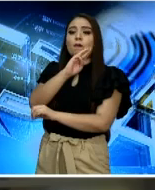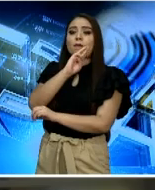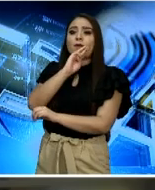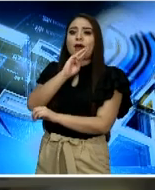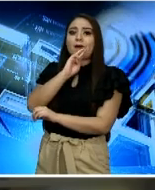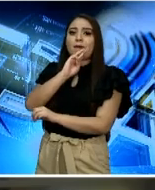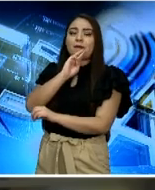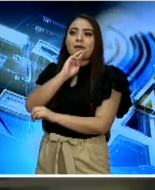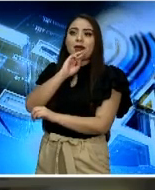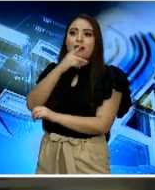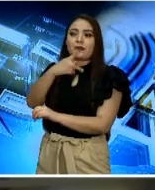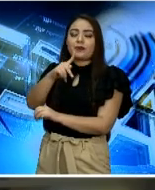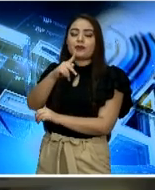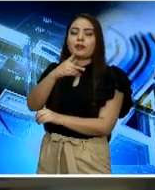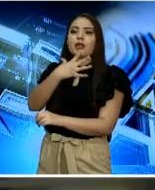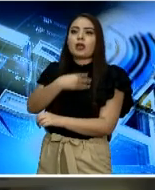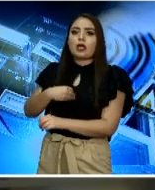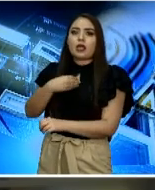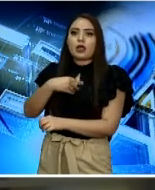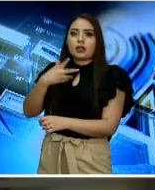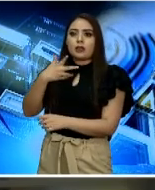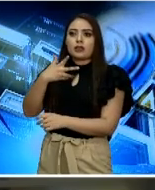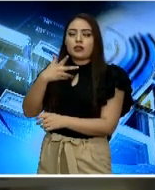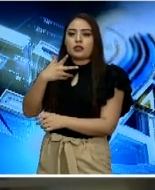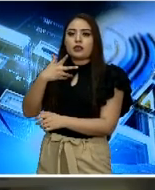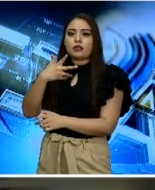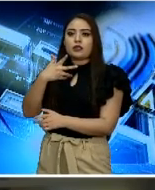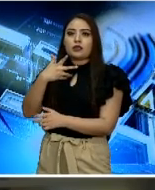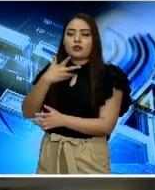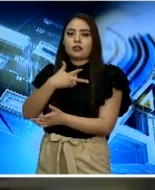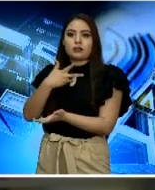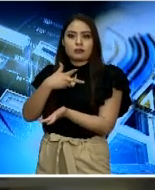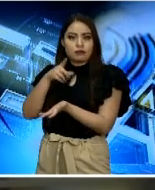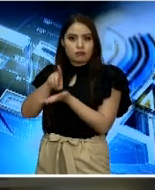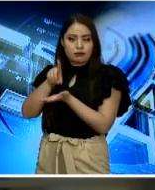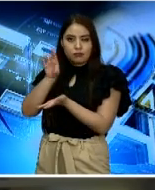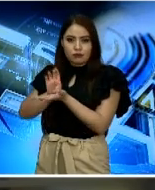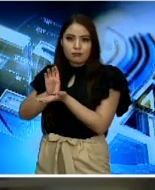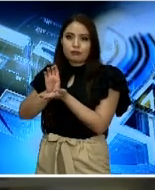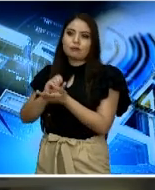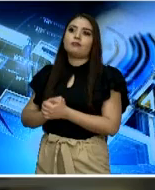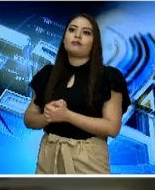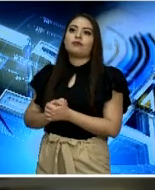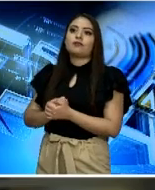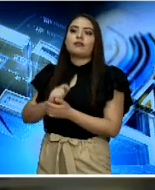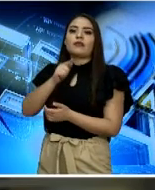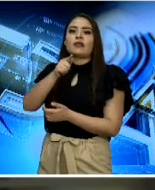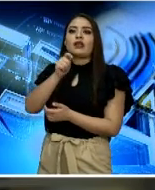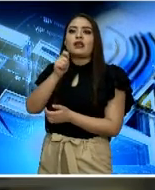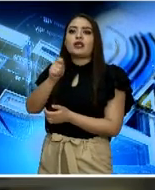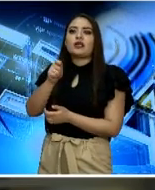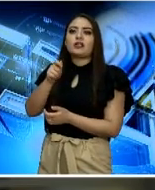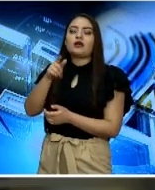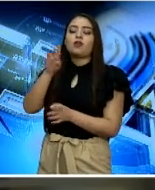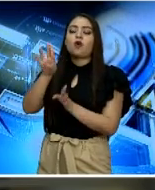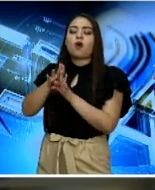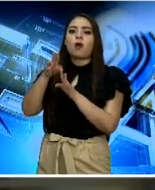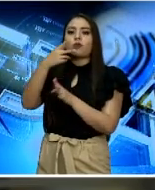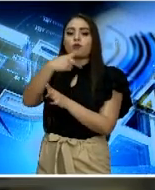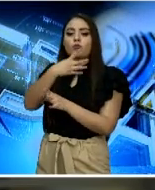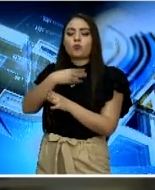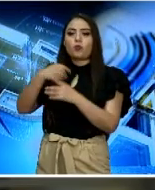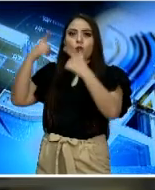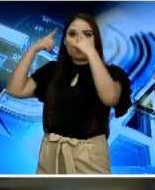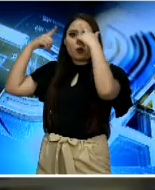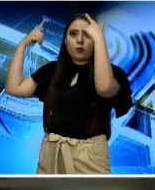con una capacidad distinta sobre lo que tiene que ver con una graduación en este momento que se